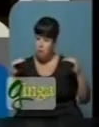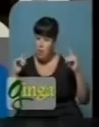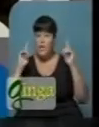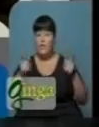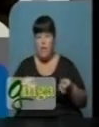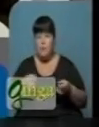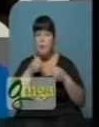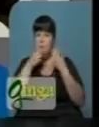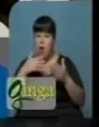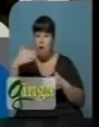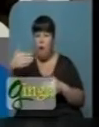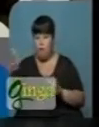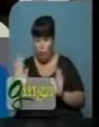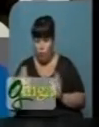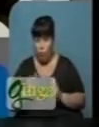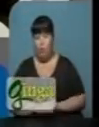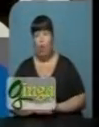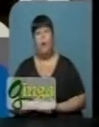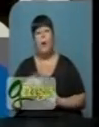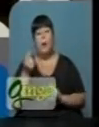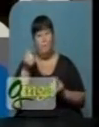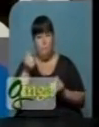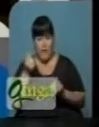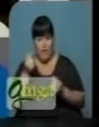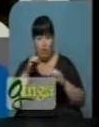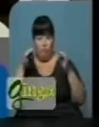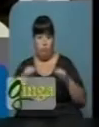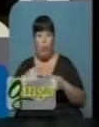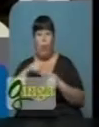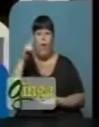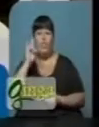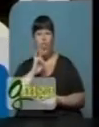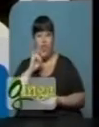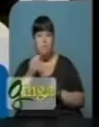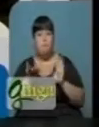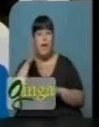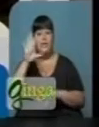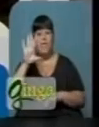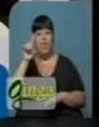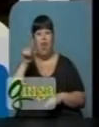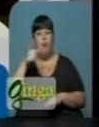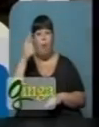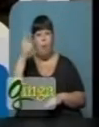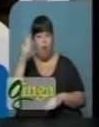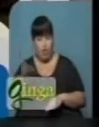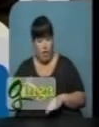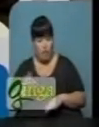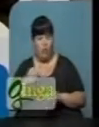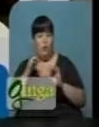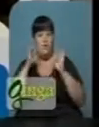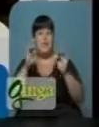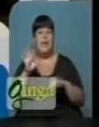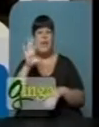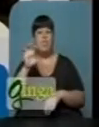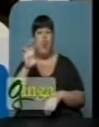de buena perspectiva el precio nominal del litro de leche creció un 5.1 por ciento llegando a